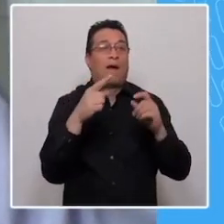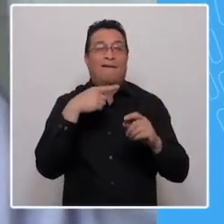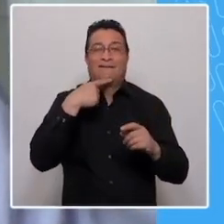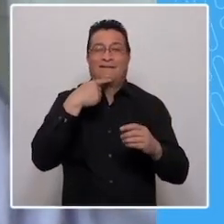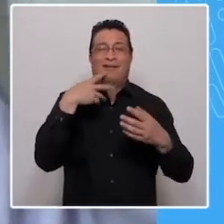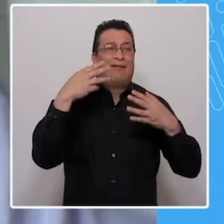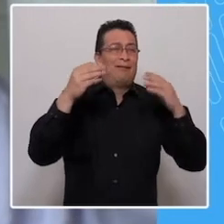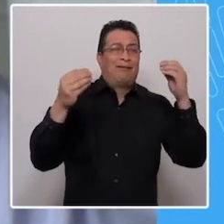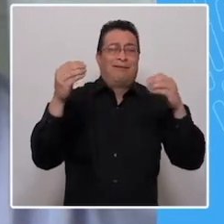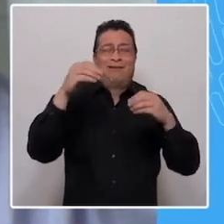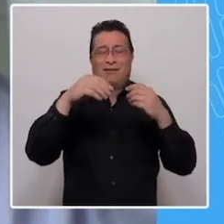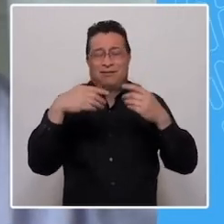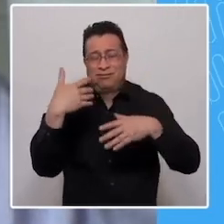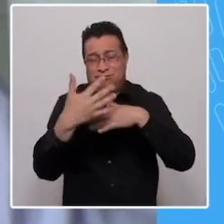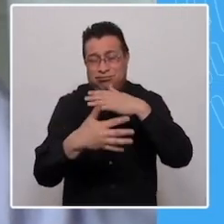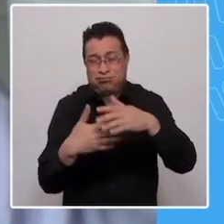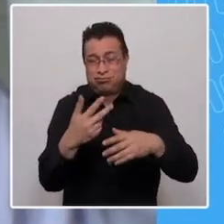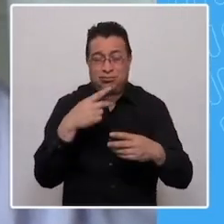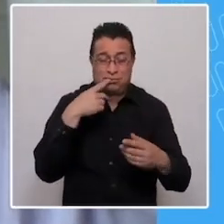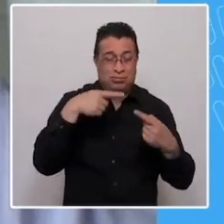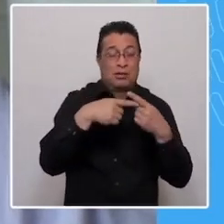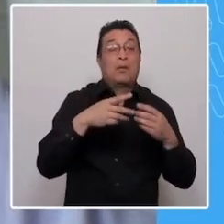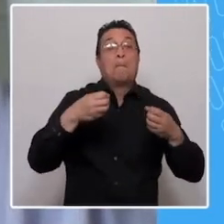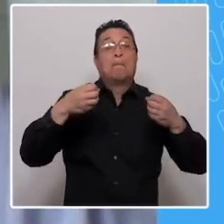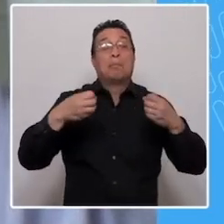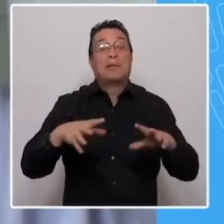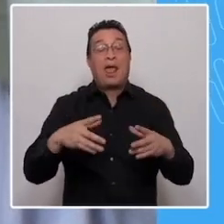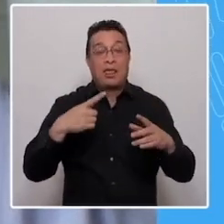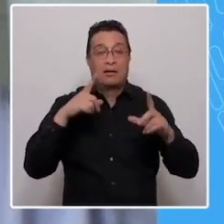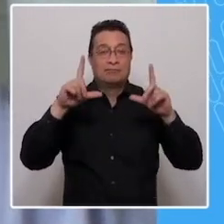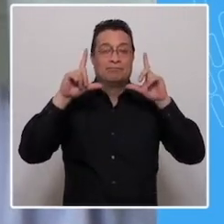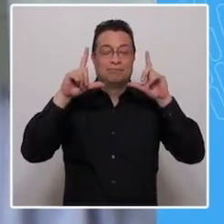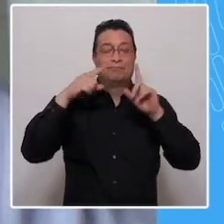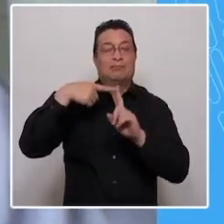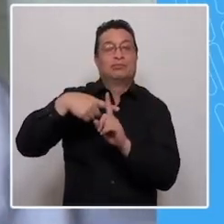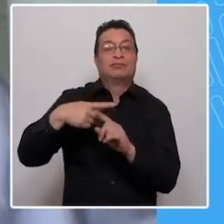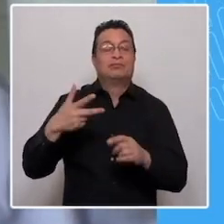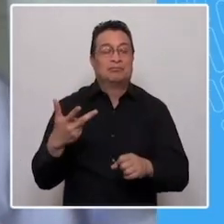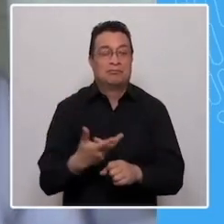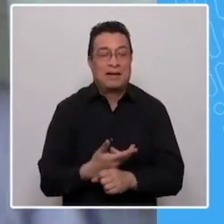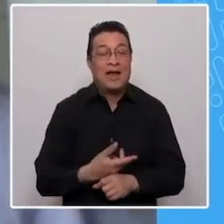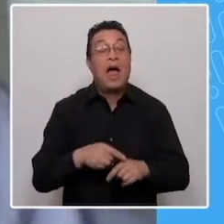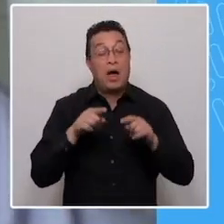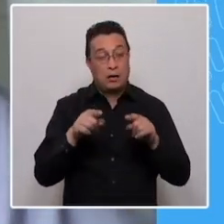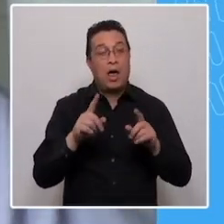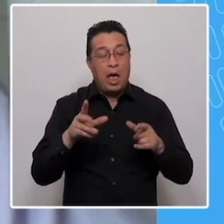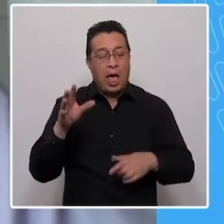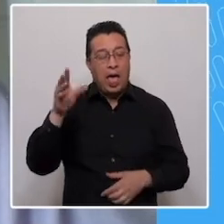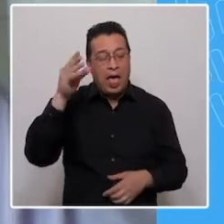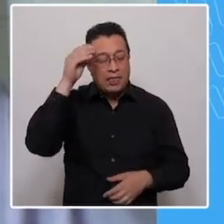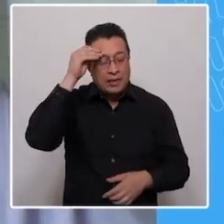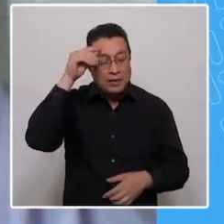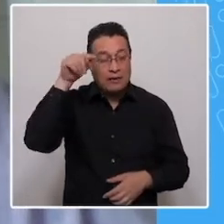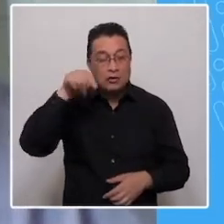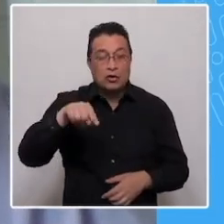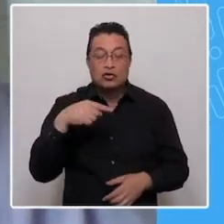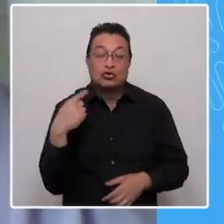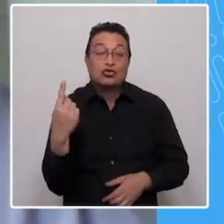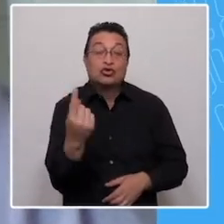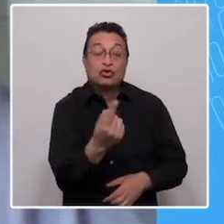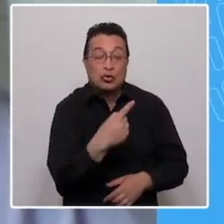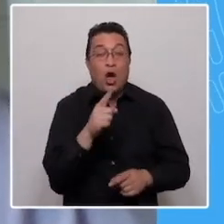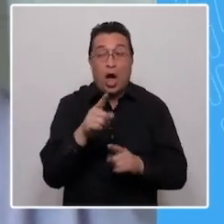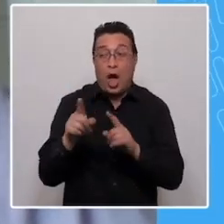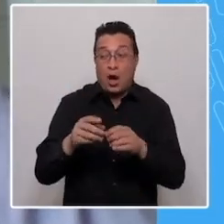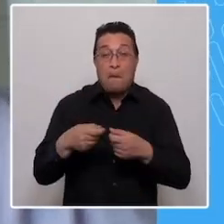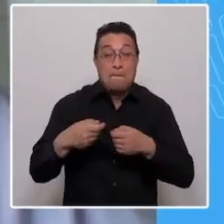pierda credibilidad este órgano. Me parece que es completamente entendible y por eso es razonable que las intervenciones de quienes gastaron millones de pesos